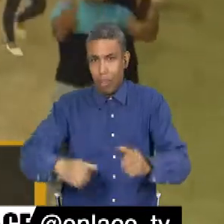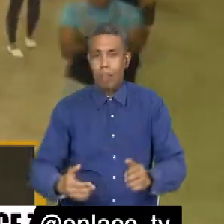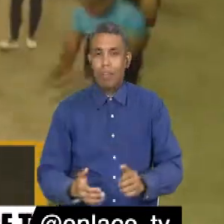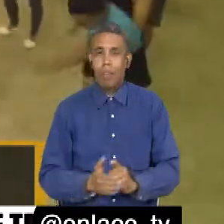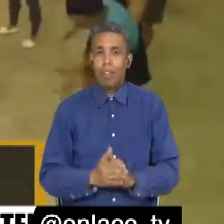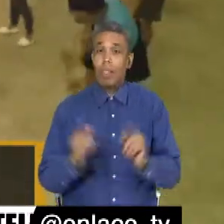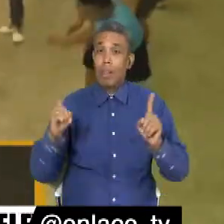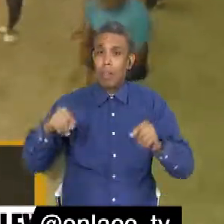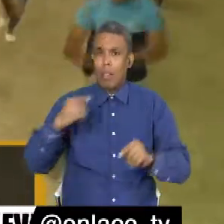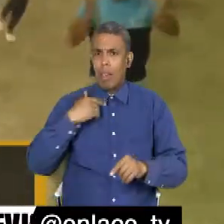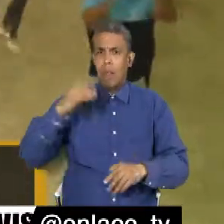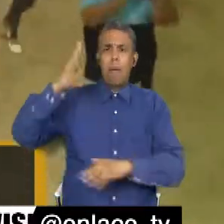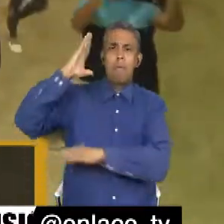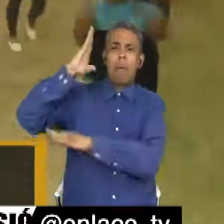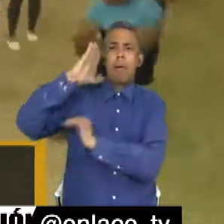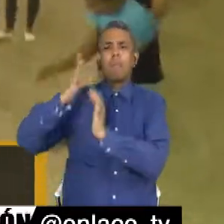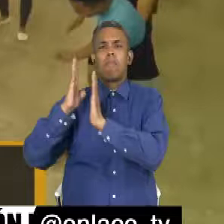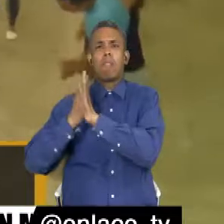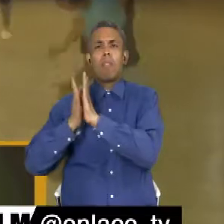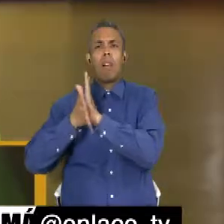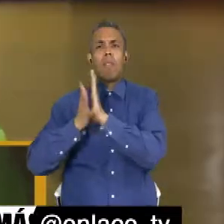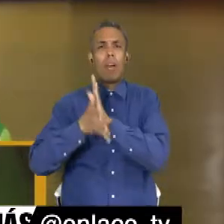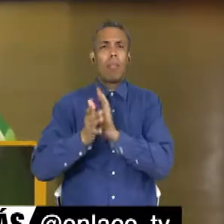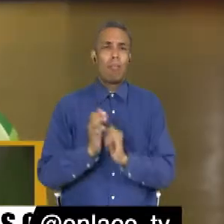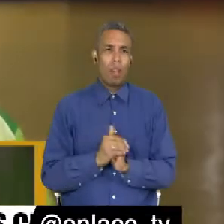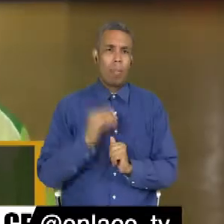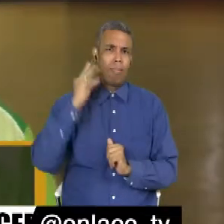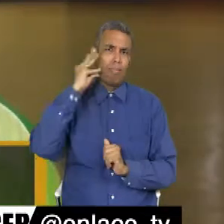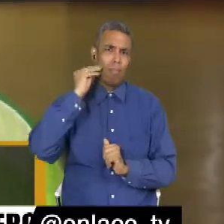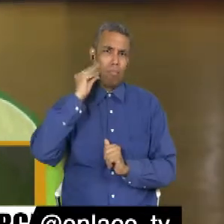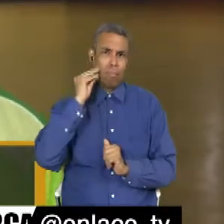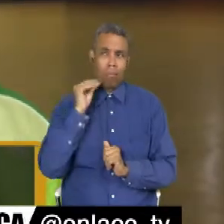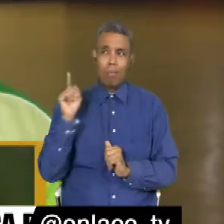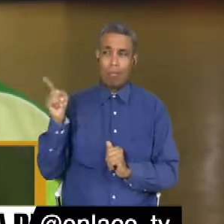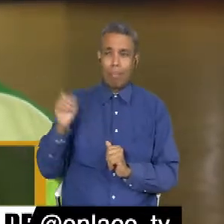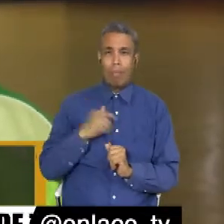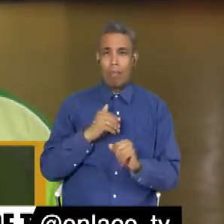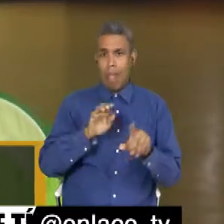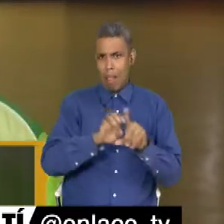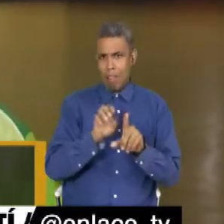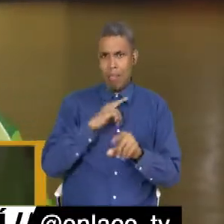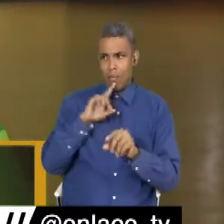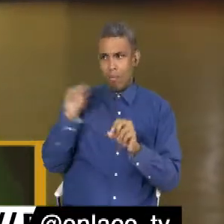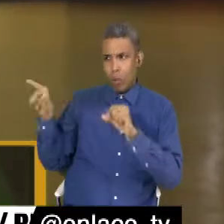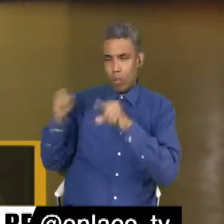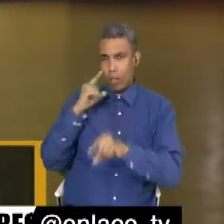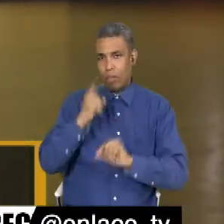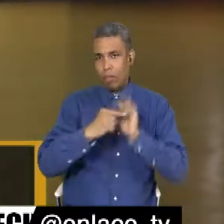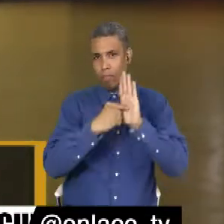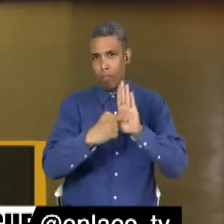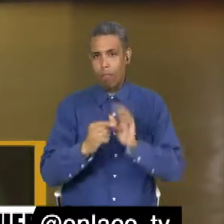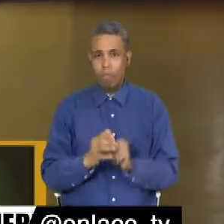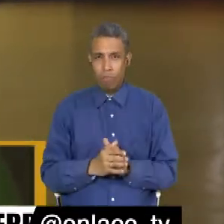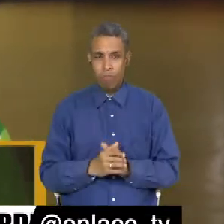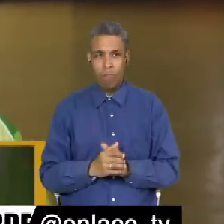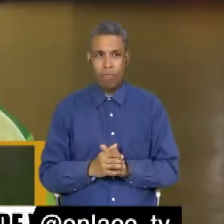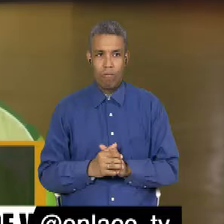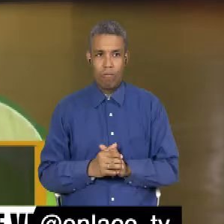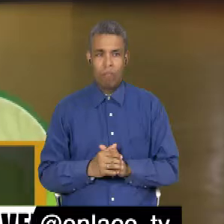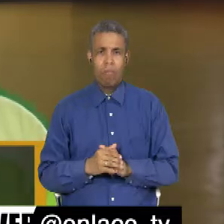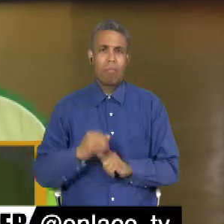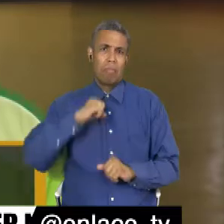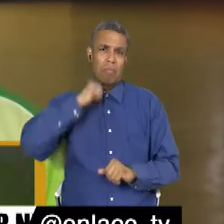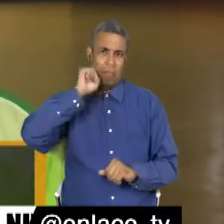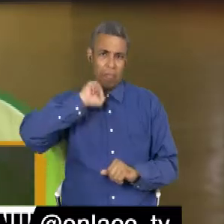cuyo conferencista dialogó con Enlace Noticias. Esta noche tenemos la muestra, la gala, con las parejas invitadas y están cordialmente invitados a Barranca